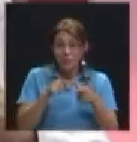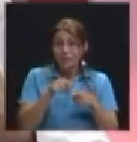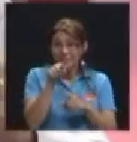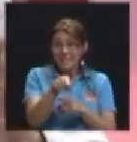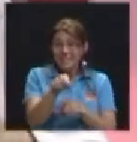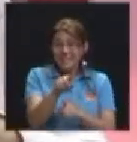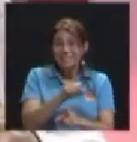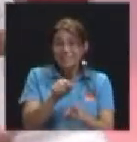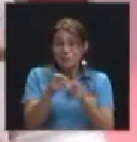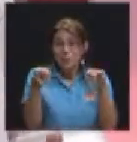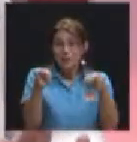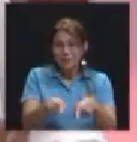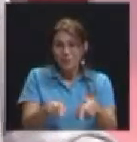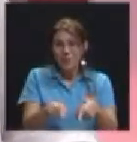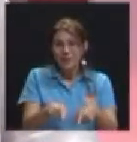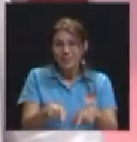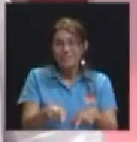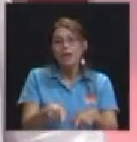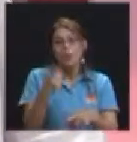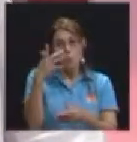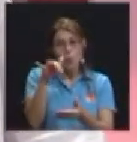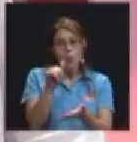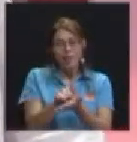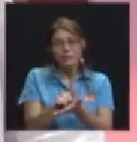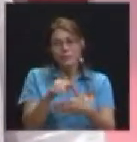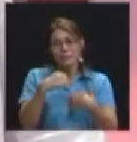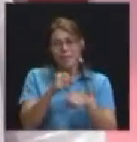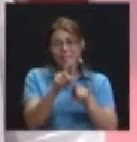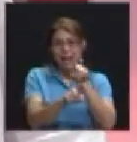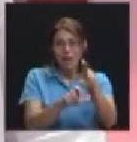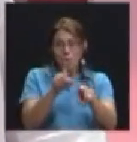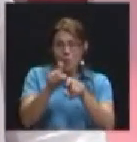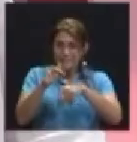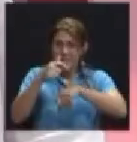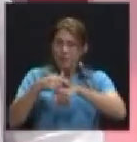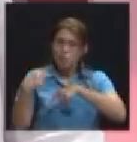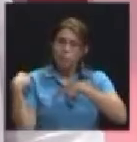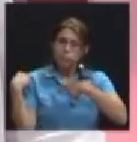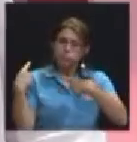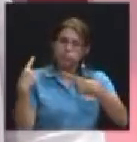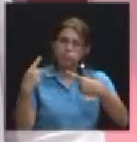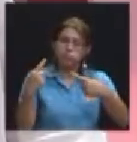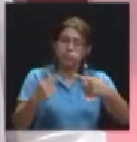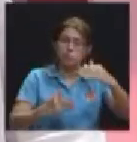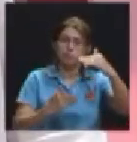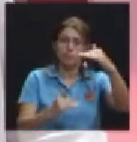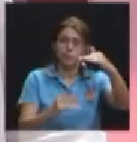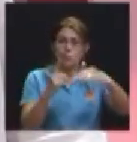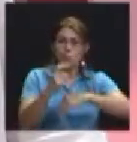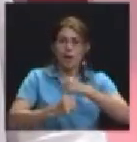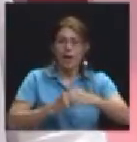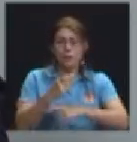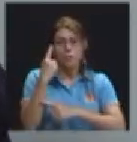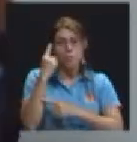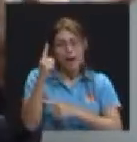situaciones, por ello es que la encuesta se hace de esa manera, ¿verdad? Para recoger todas esas particularidades. De manera que, de